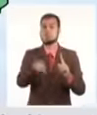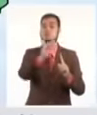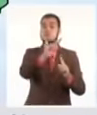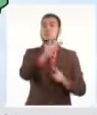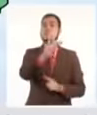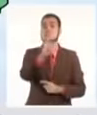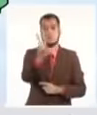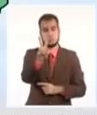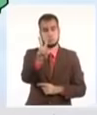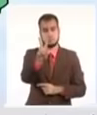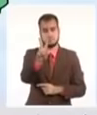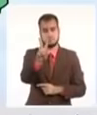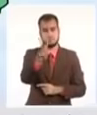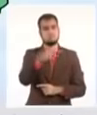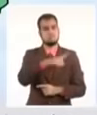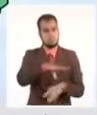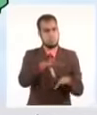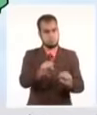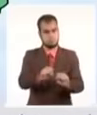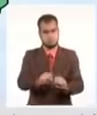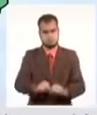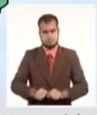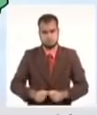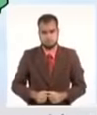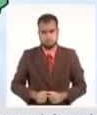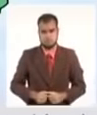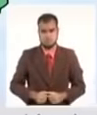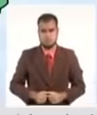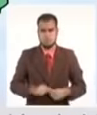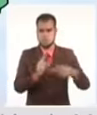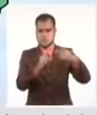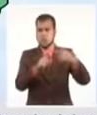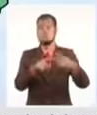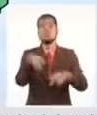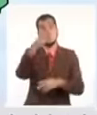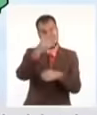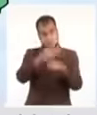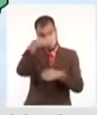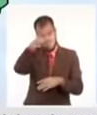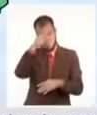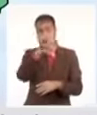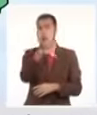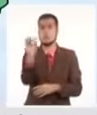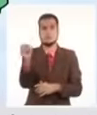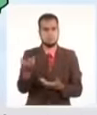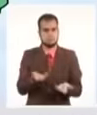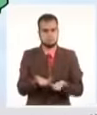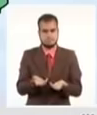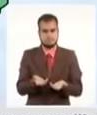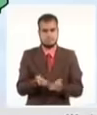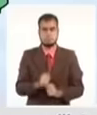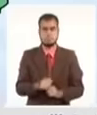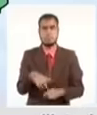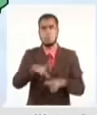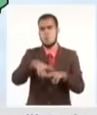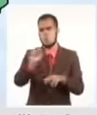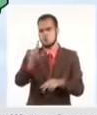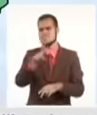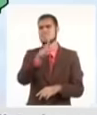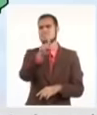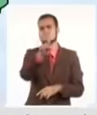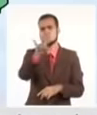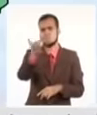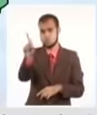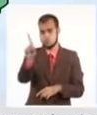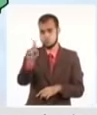932 casos en el día de ayer. Santiago sigue complejo, 500, Holguín 191, Las